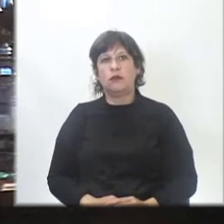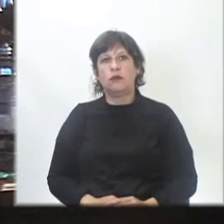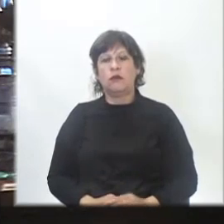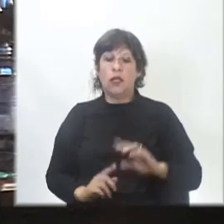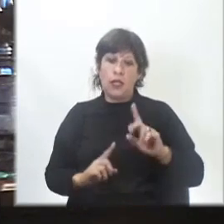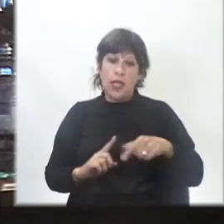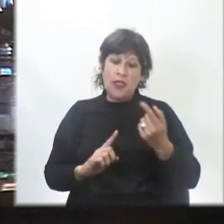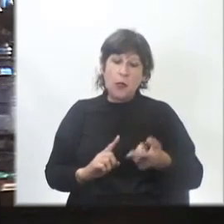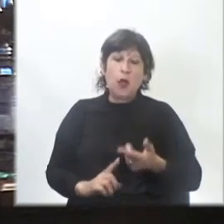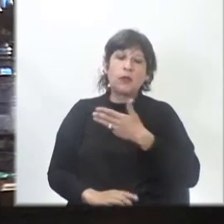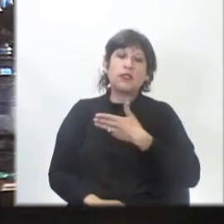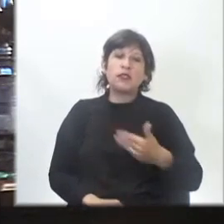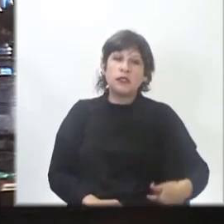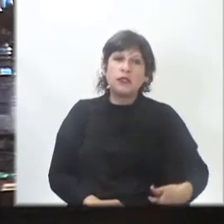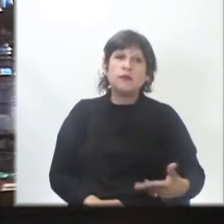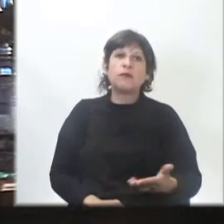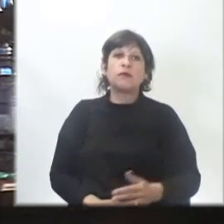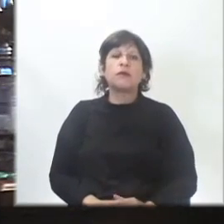Después, presidente,